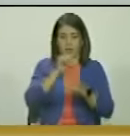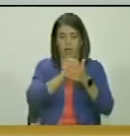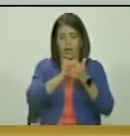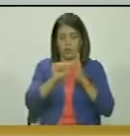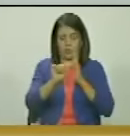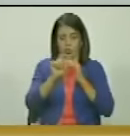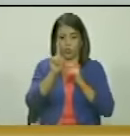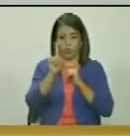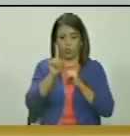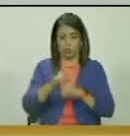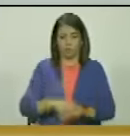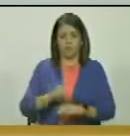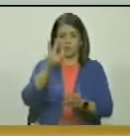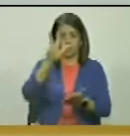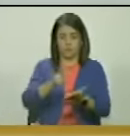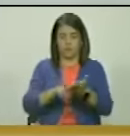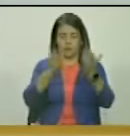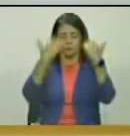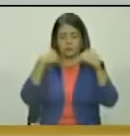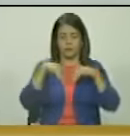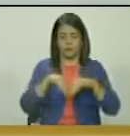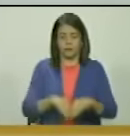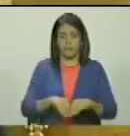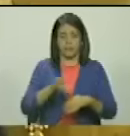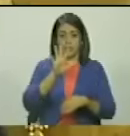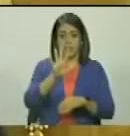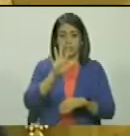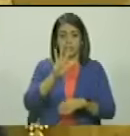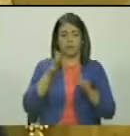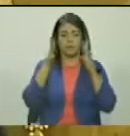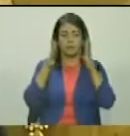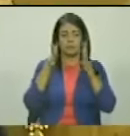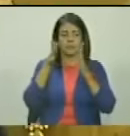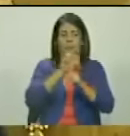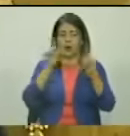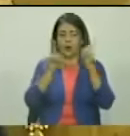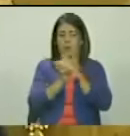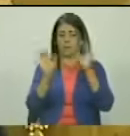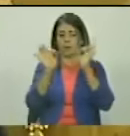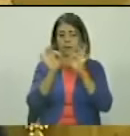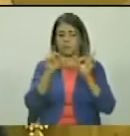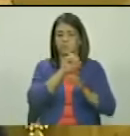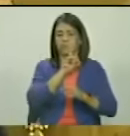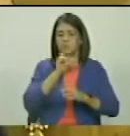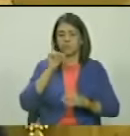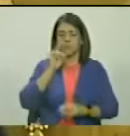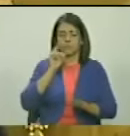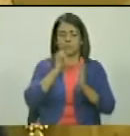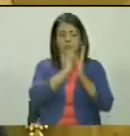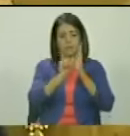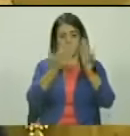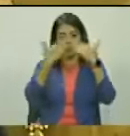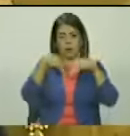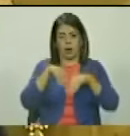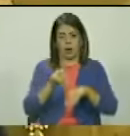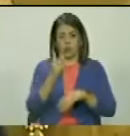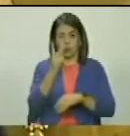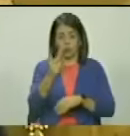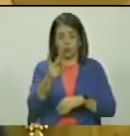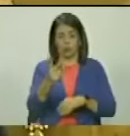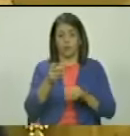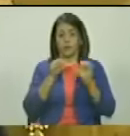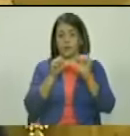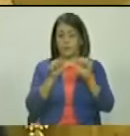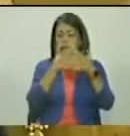artículo uno aprobado siguiente quinto se sugiere aprobar sin modificación la denominación del epígrafe del artículo dos